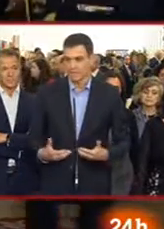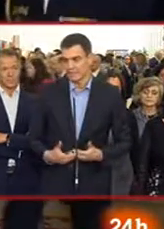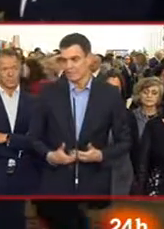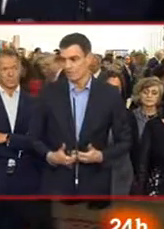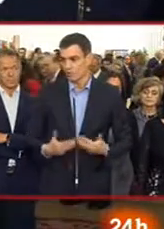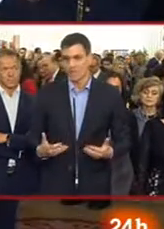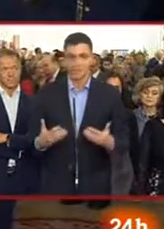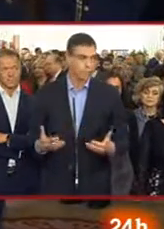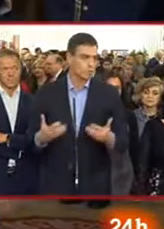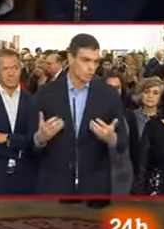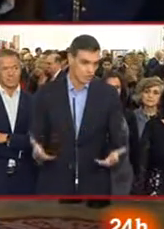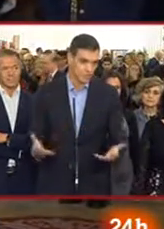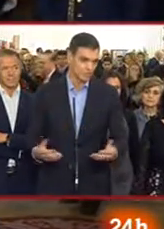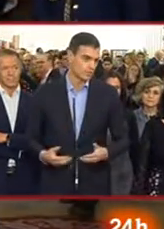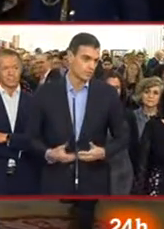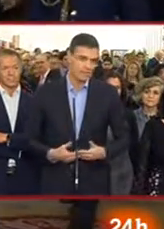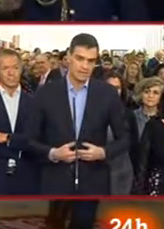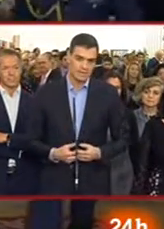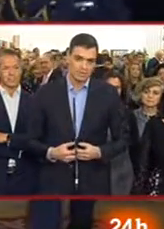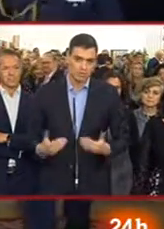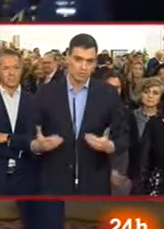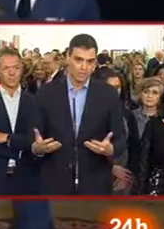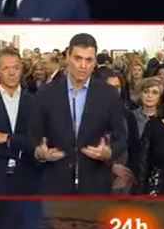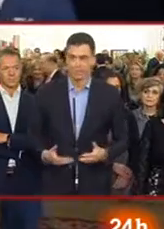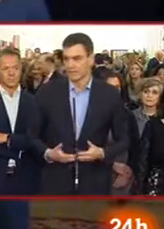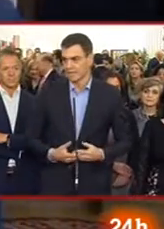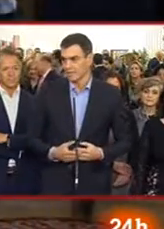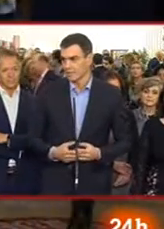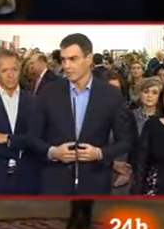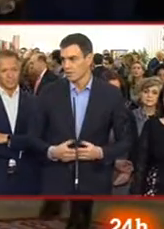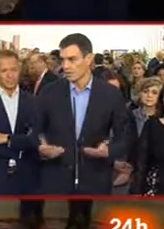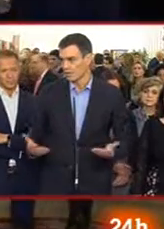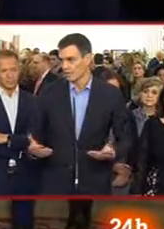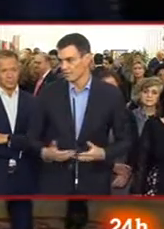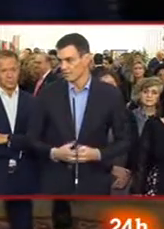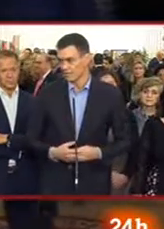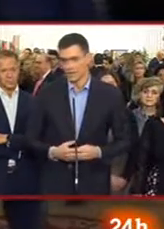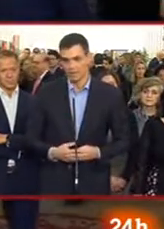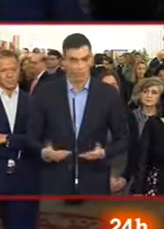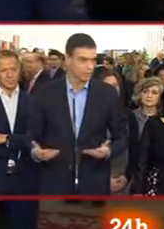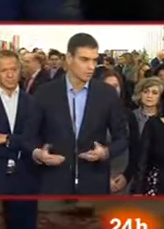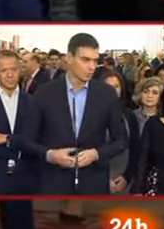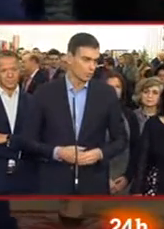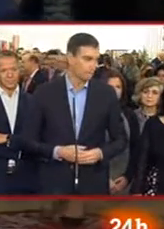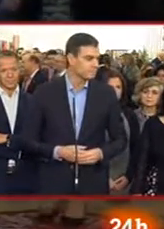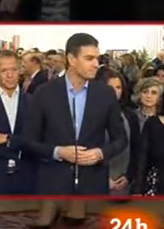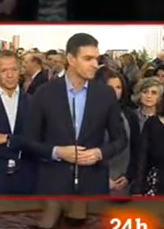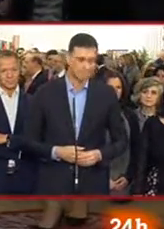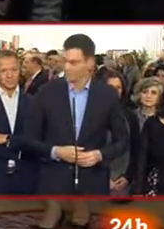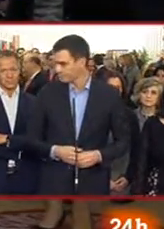España necesita forjar nuevos consensos, y esos nuevos consensos se tienen que hacer con la actualización de nuestra norma